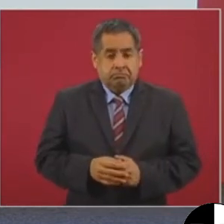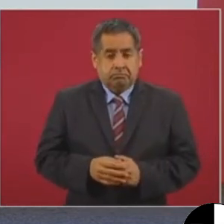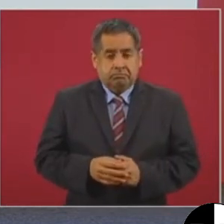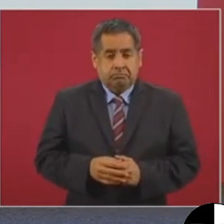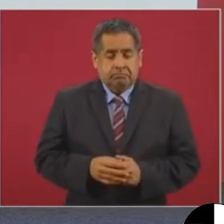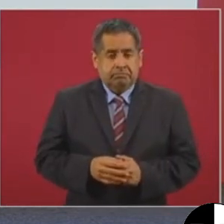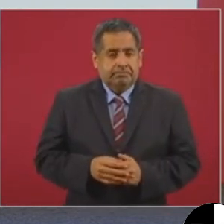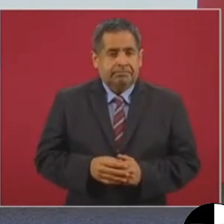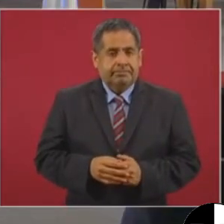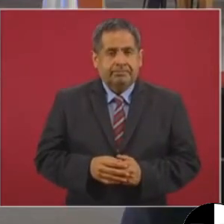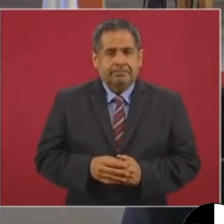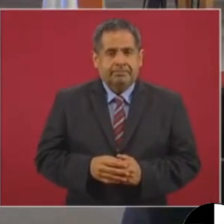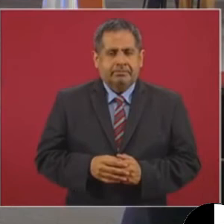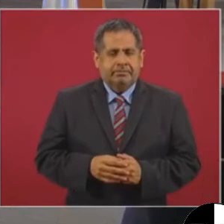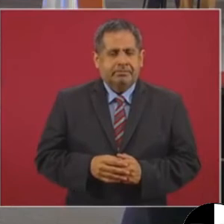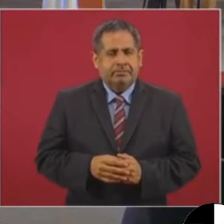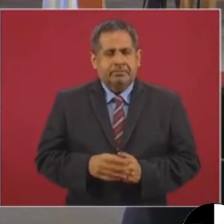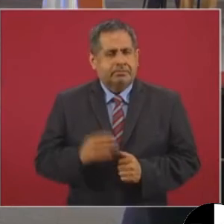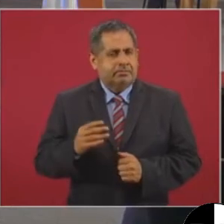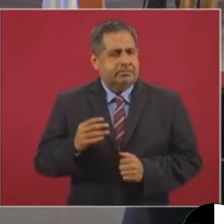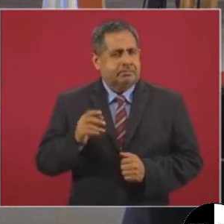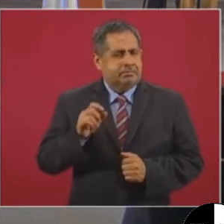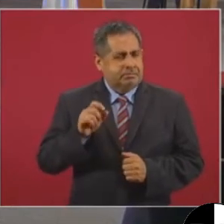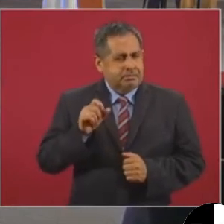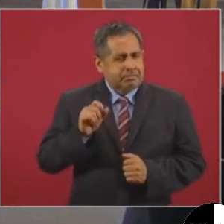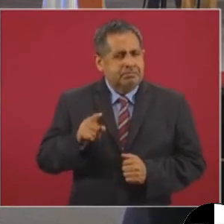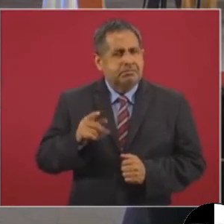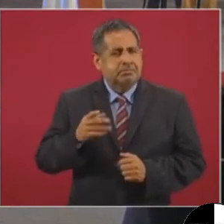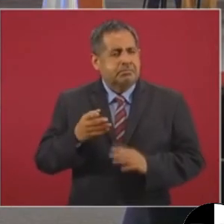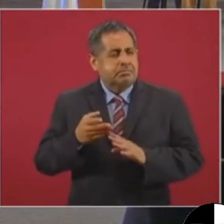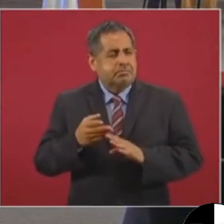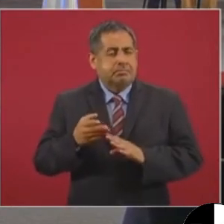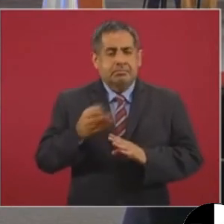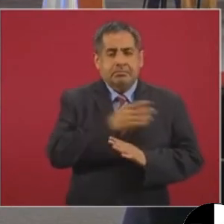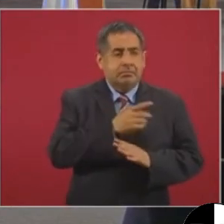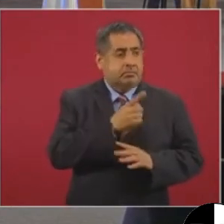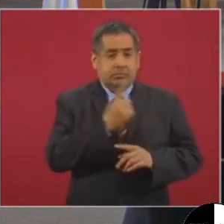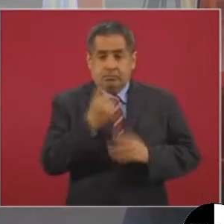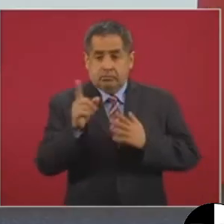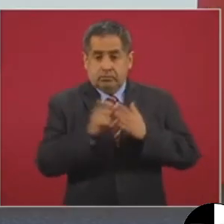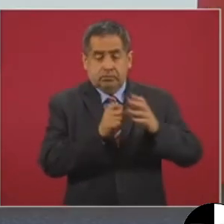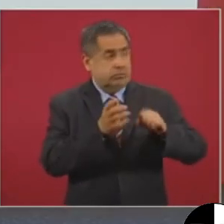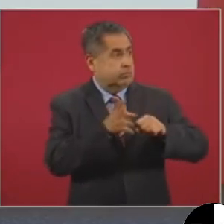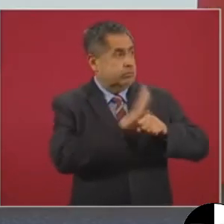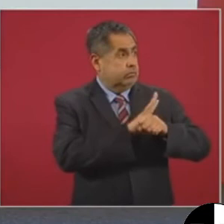lo que se perdió en un mes de pandemia.